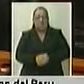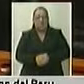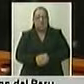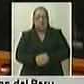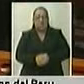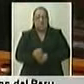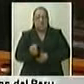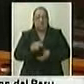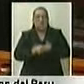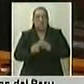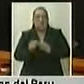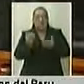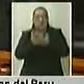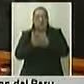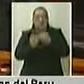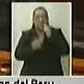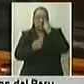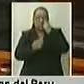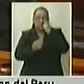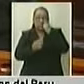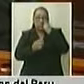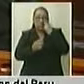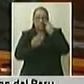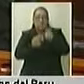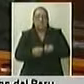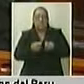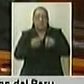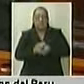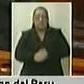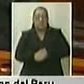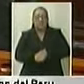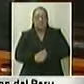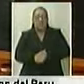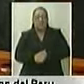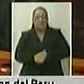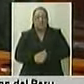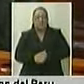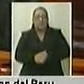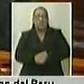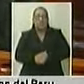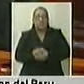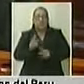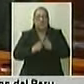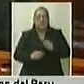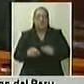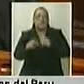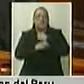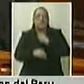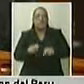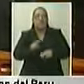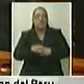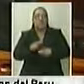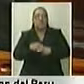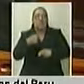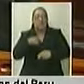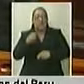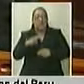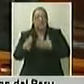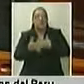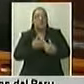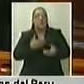hablan que hay jurisprudencia de colegios de agrónomos. Es cierto, hay en los países de Argentina, de Chile, de